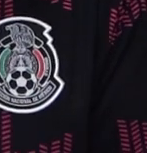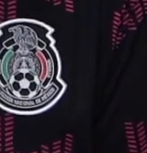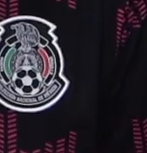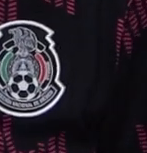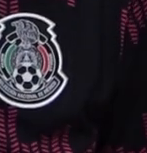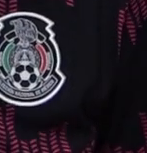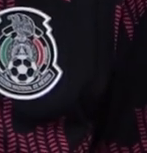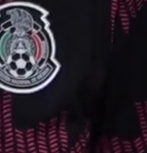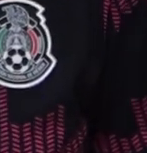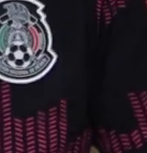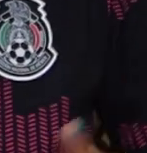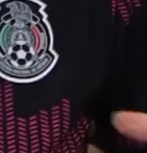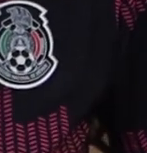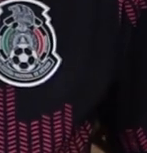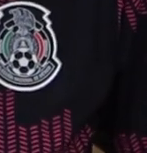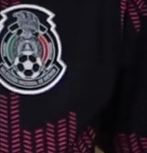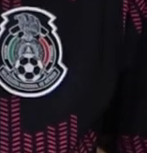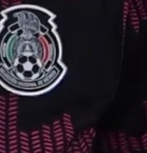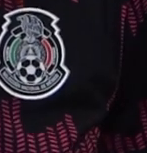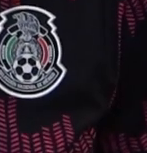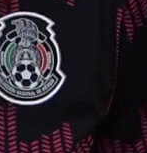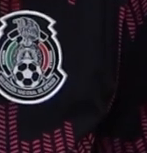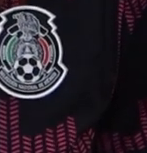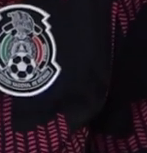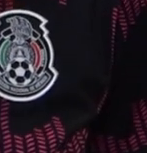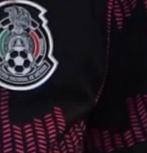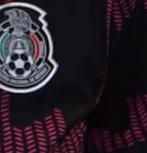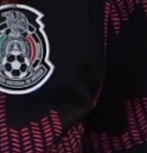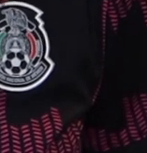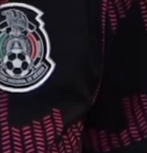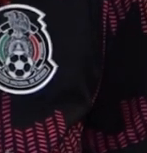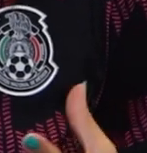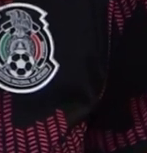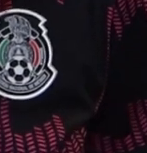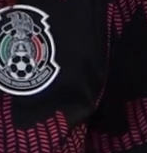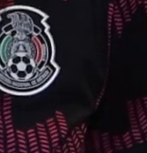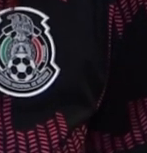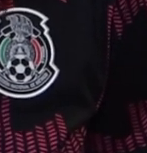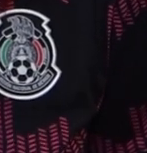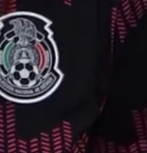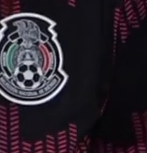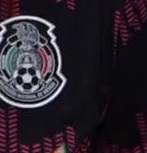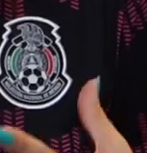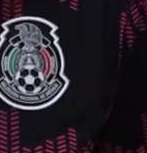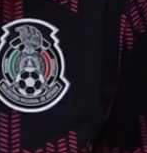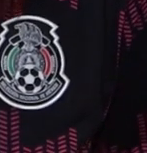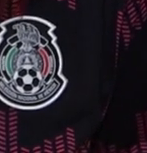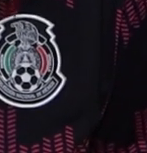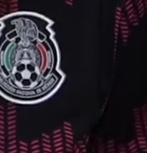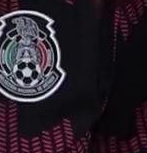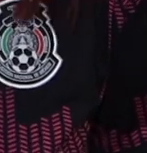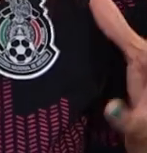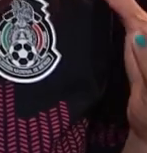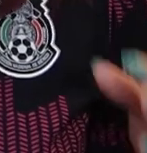récord mundial a la clase de boxeo más grande. Fue un evento muy interesante, lleno de mucha energía, participaron